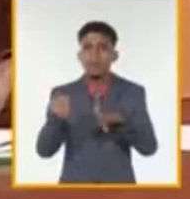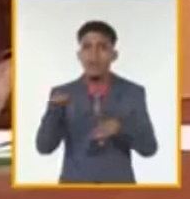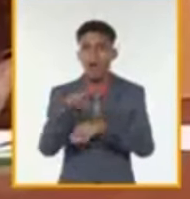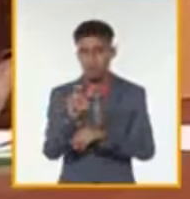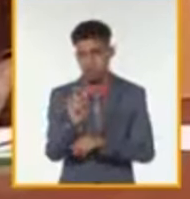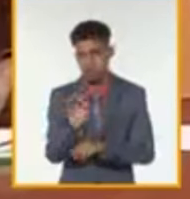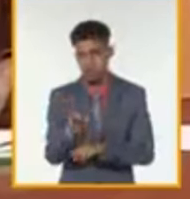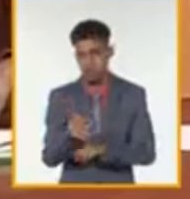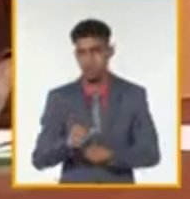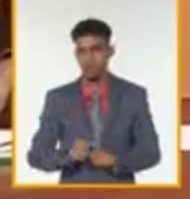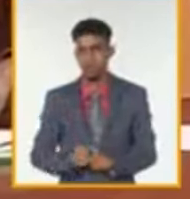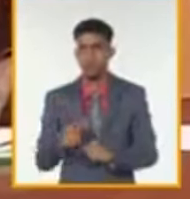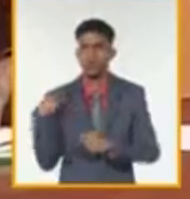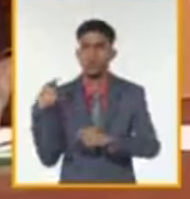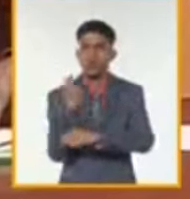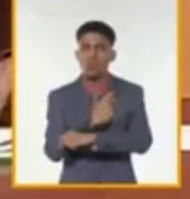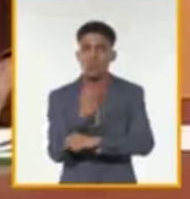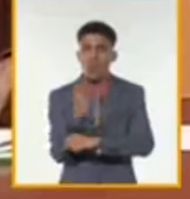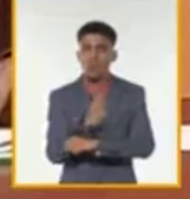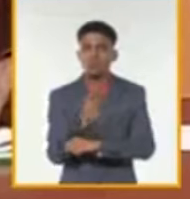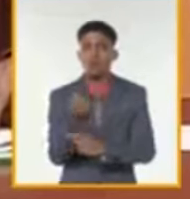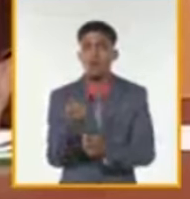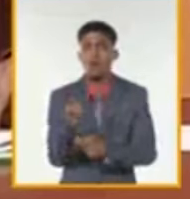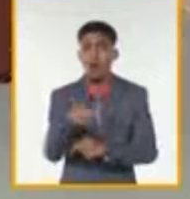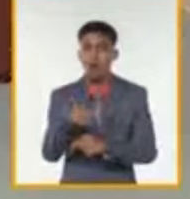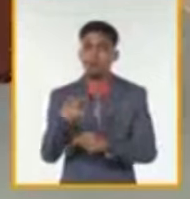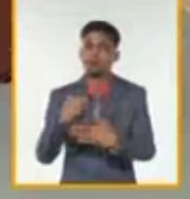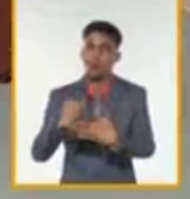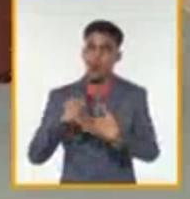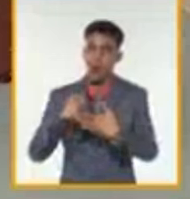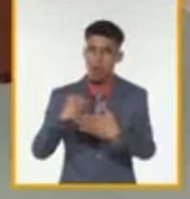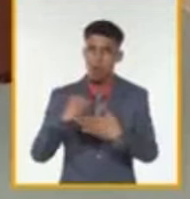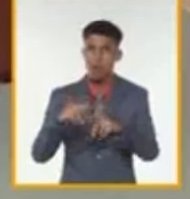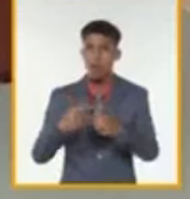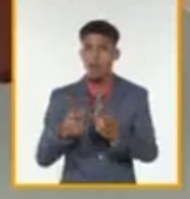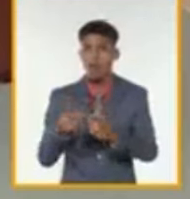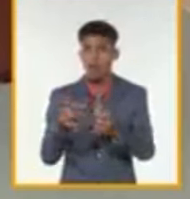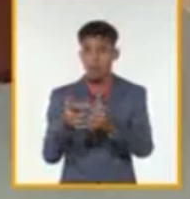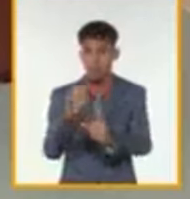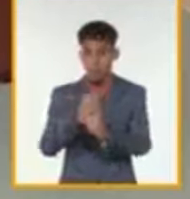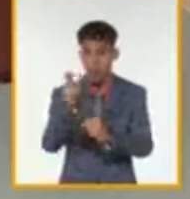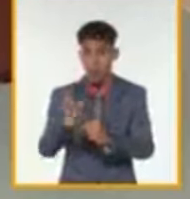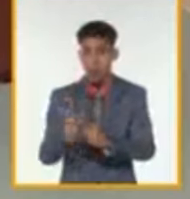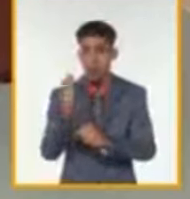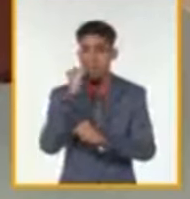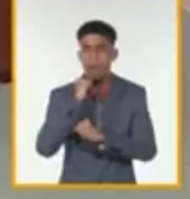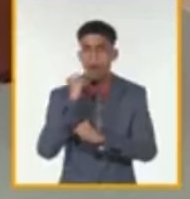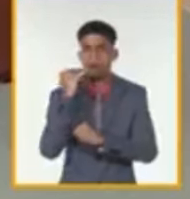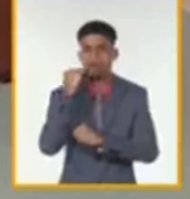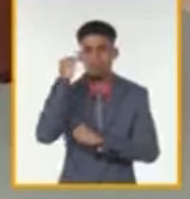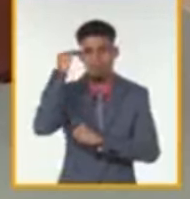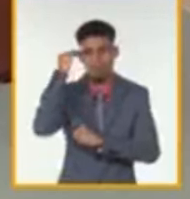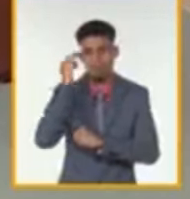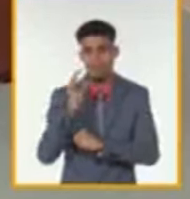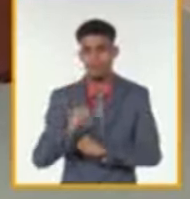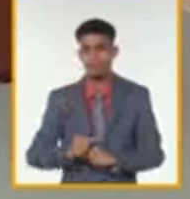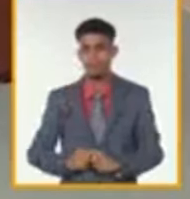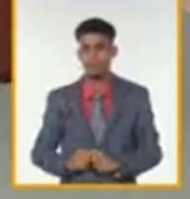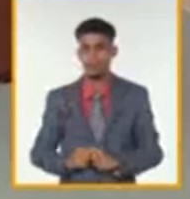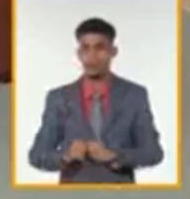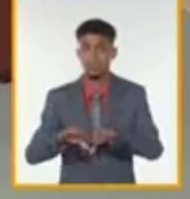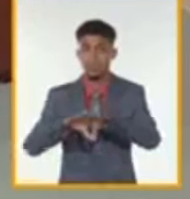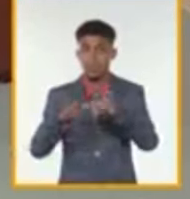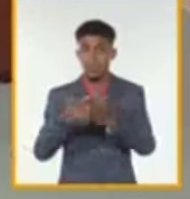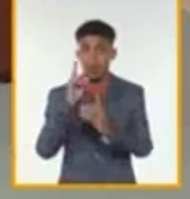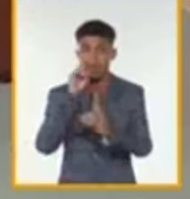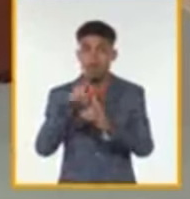cursos de posgrado que nos permite a nosotros también ir elevando toda la la preparación de nuestros cuadros y y de nuestros trabajadores en función de lo que hoy